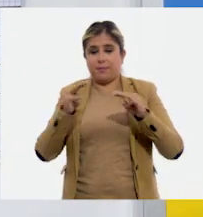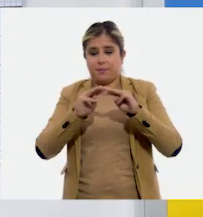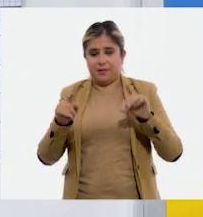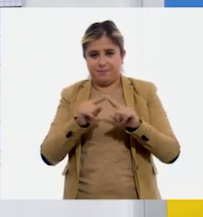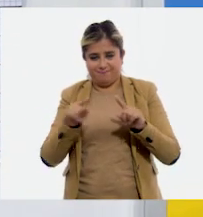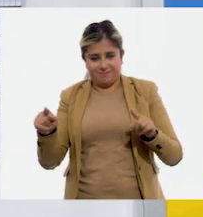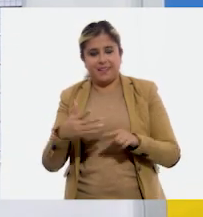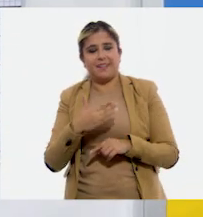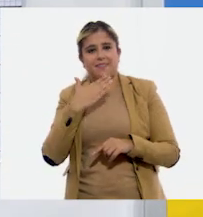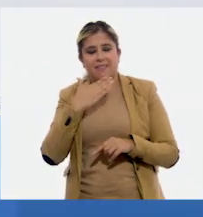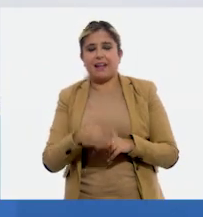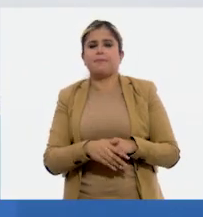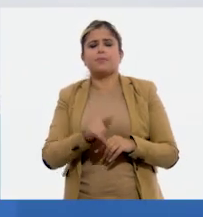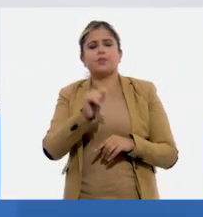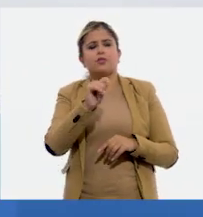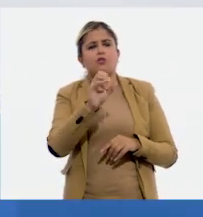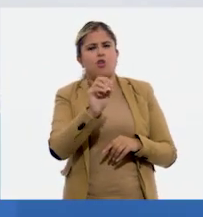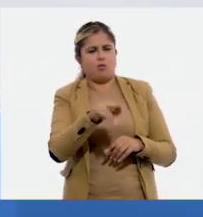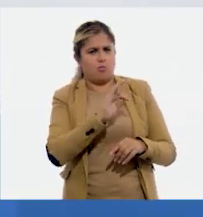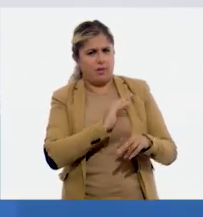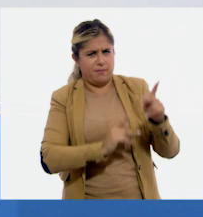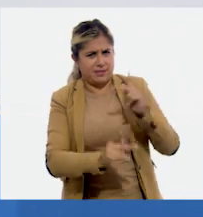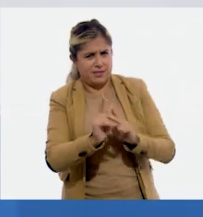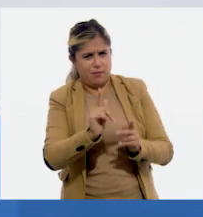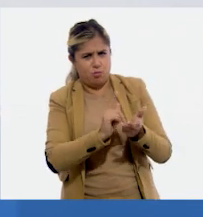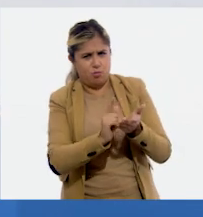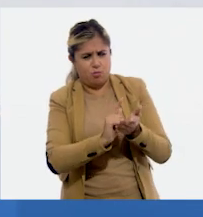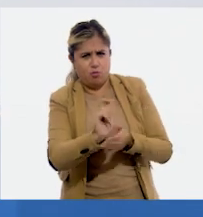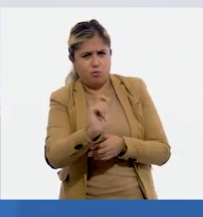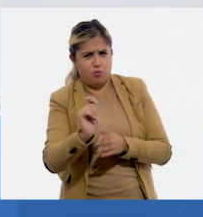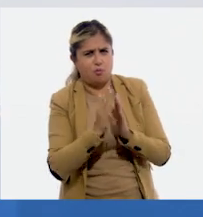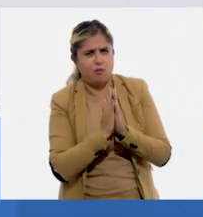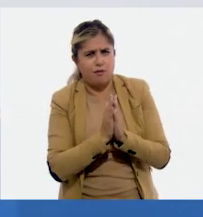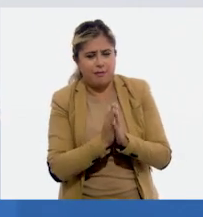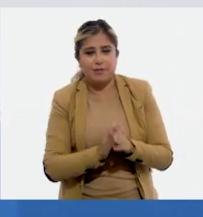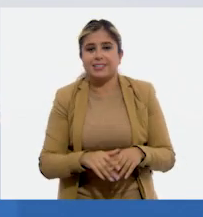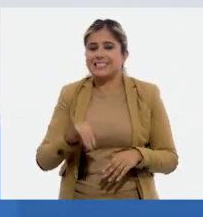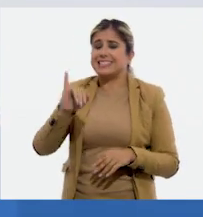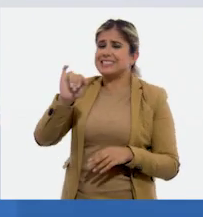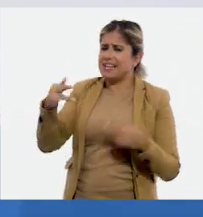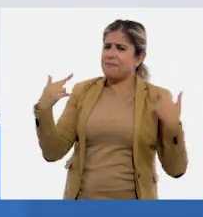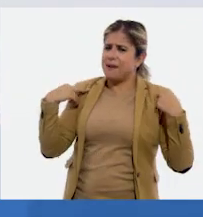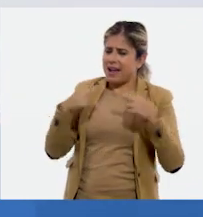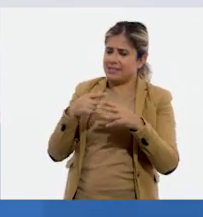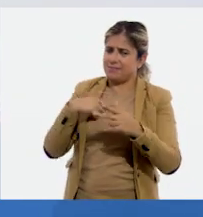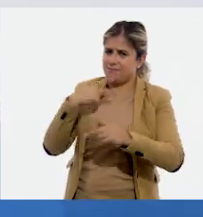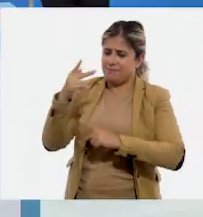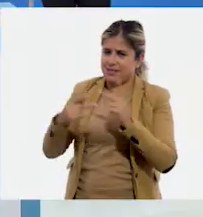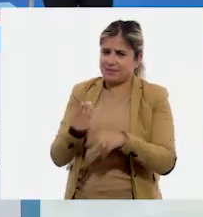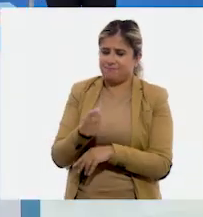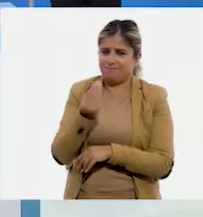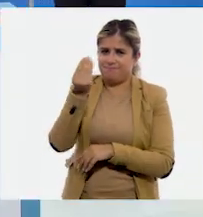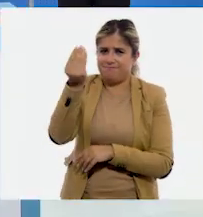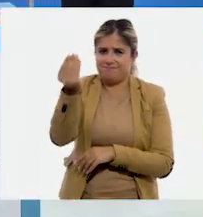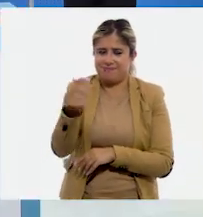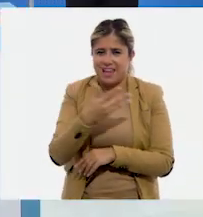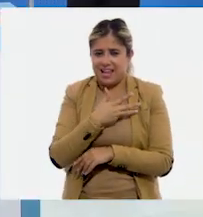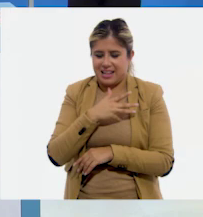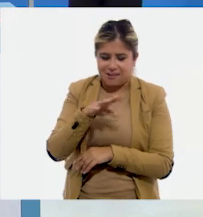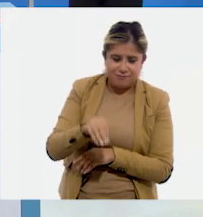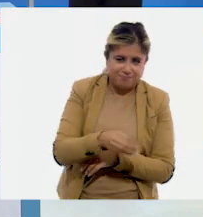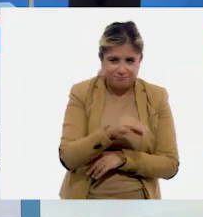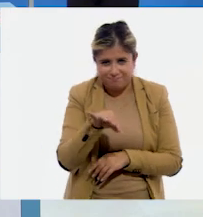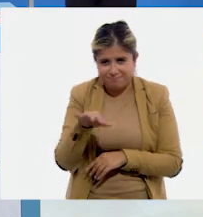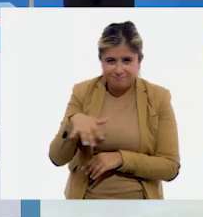bien. Tom, ¿me puedes prestar tu plumón negro, por favor? Sí, maestra, claro que sí. Por aquí lo tengo.